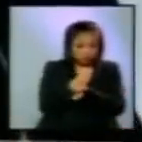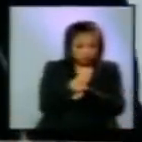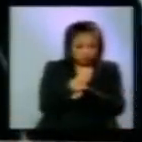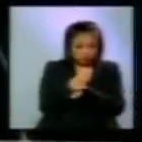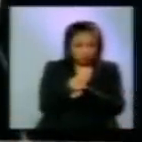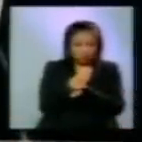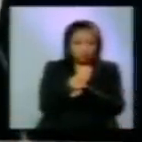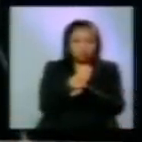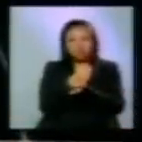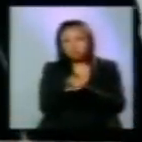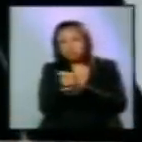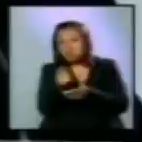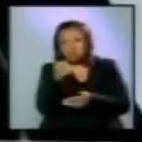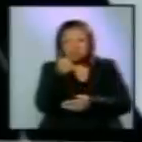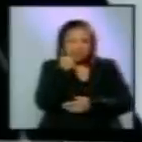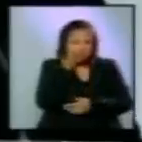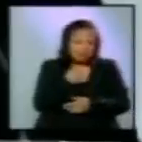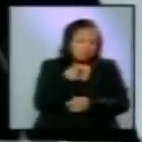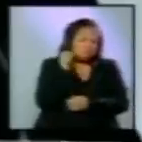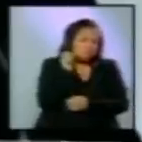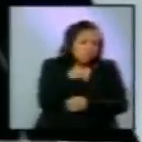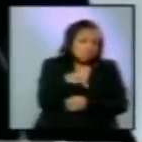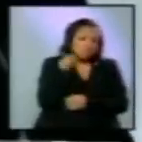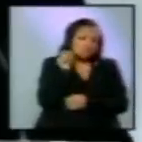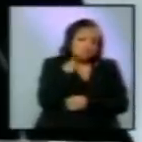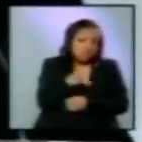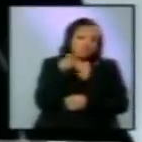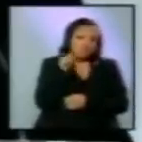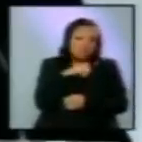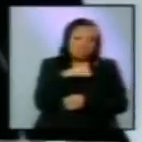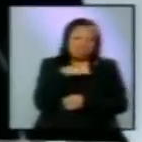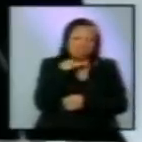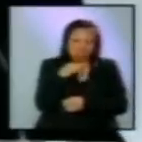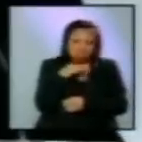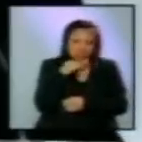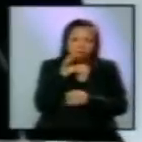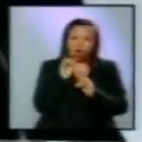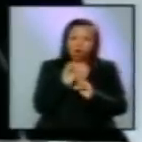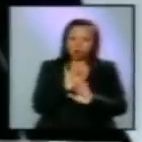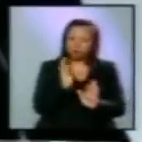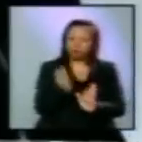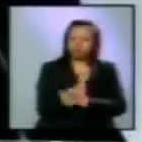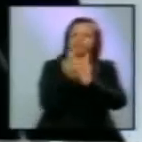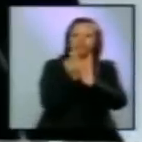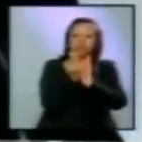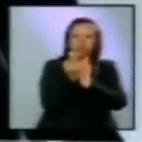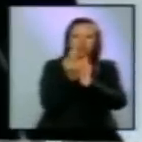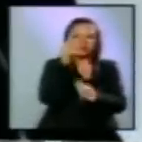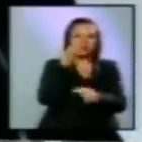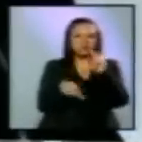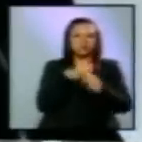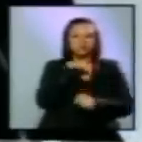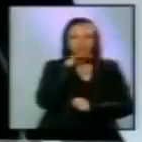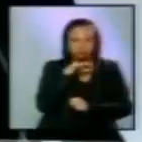queremos más de lo mismo, más corrupción, o si enfrentamos a la corrupción.